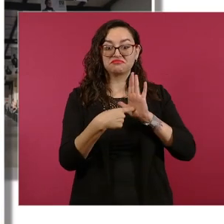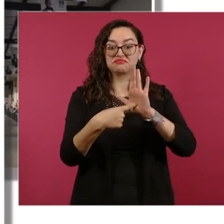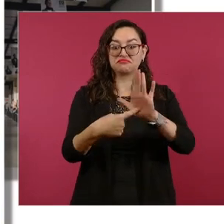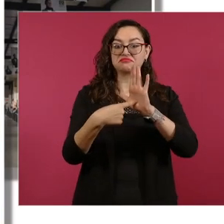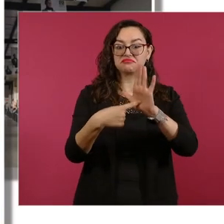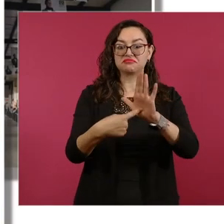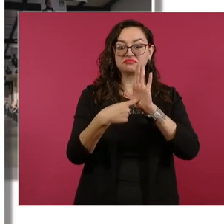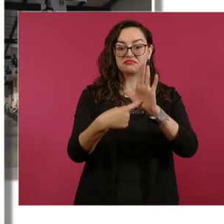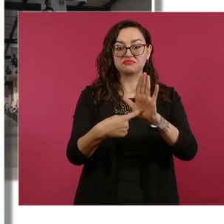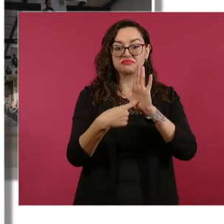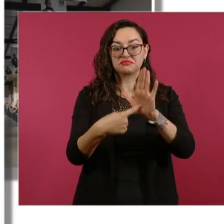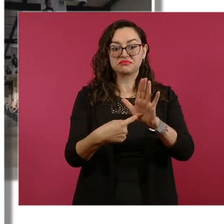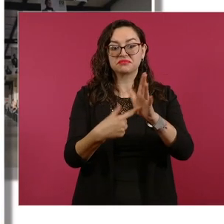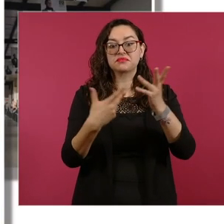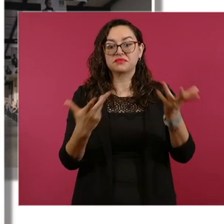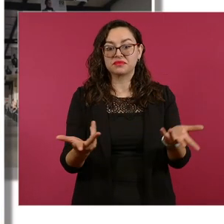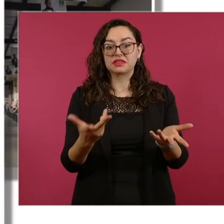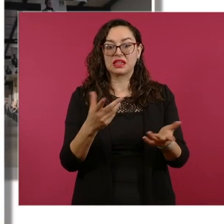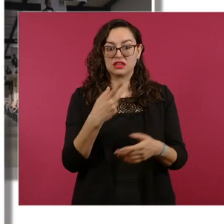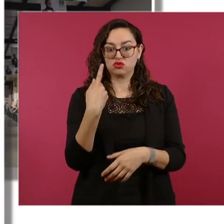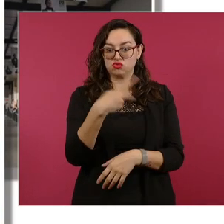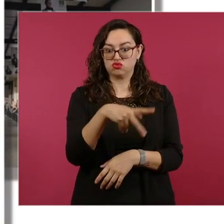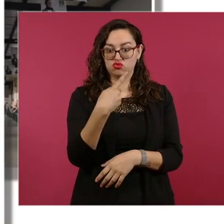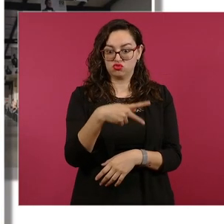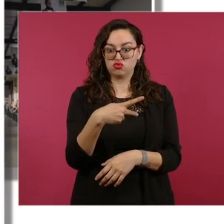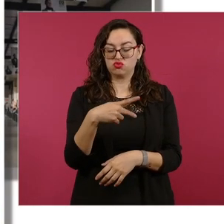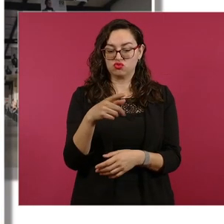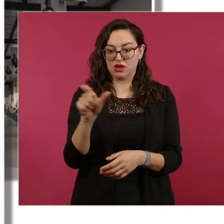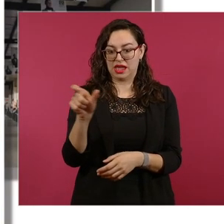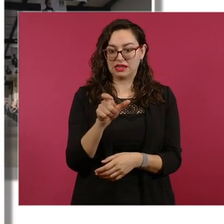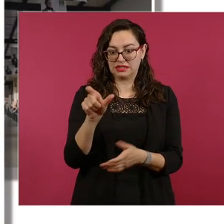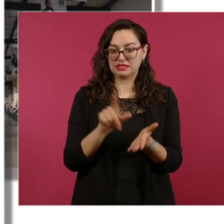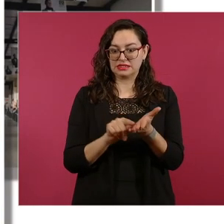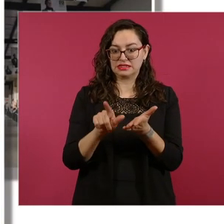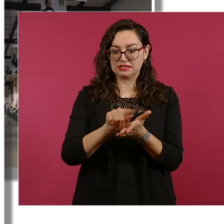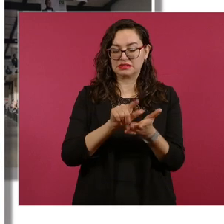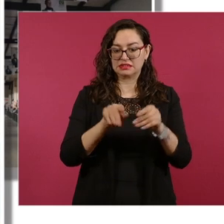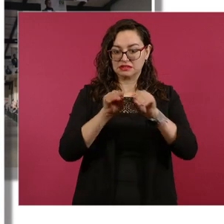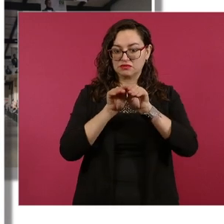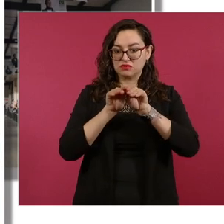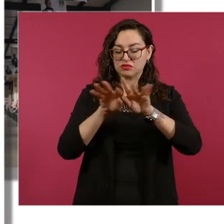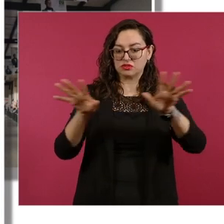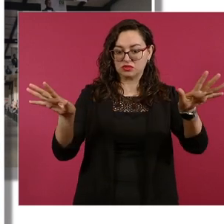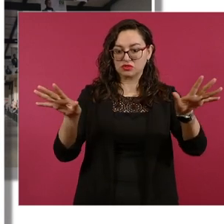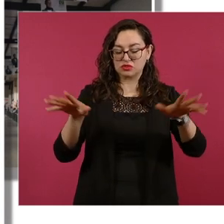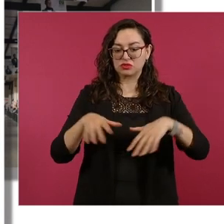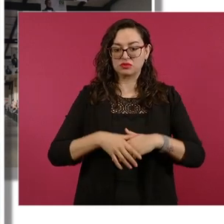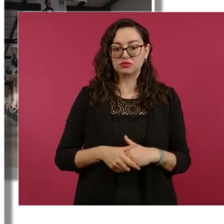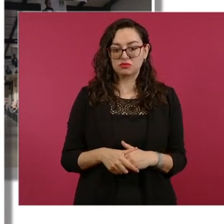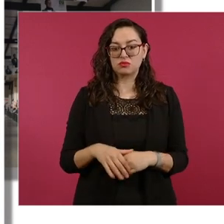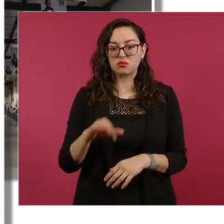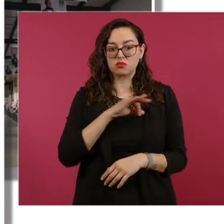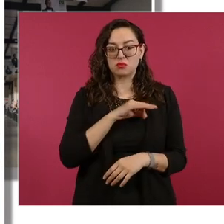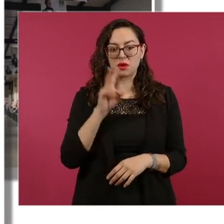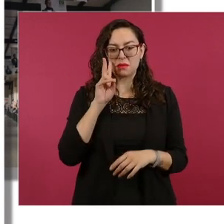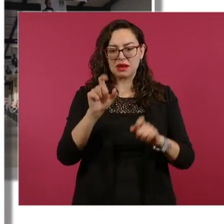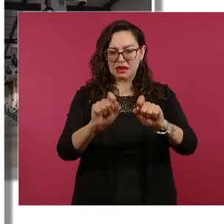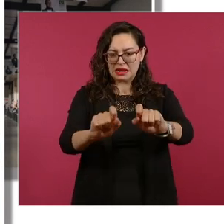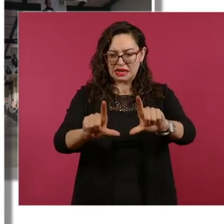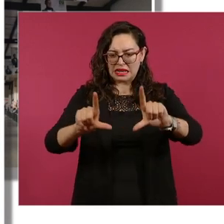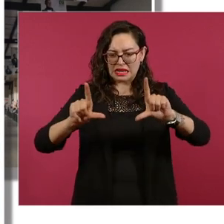marzo publicó un tuit a través de su cuenta personal de X en el que se lee, ahí sí me lo pasan, por favor, un poquito más